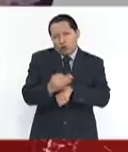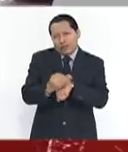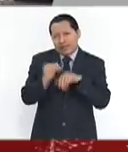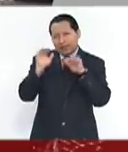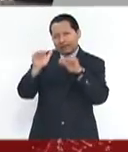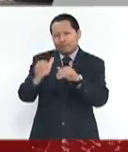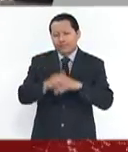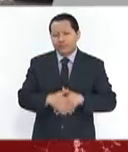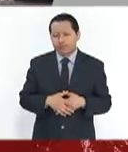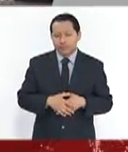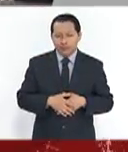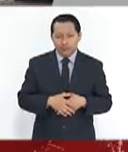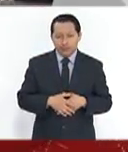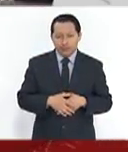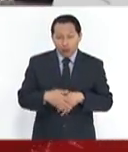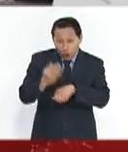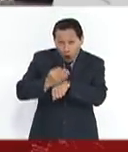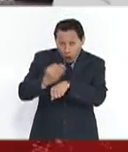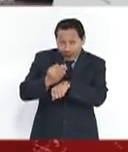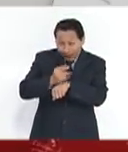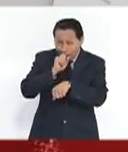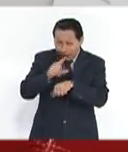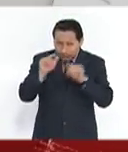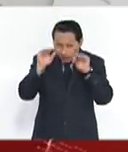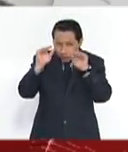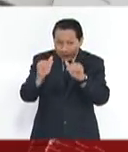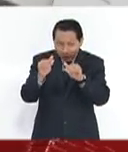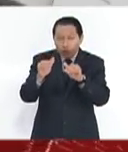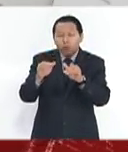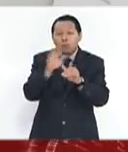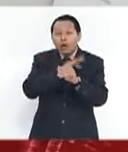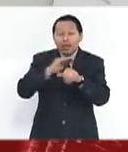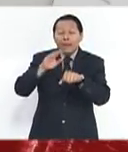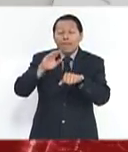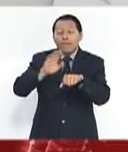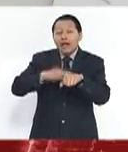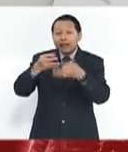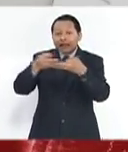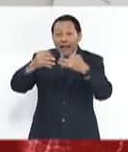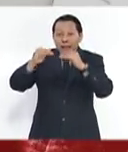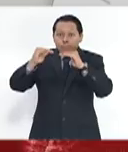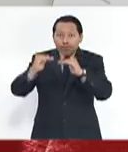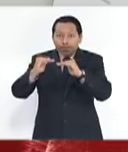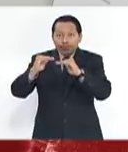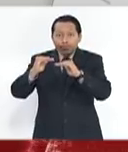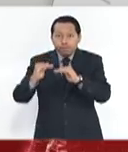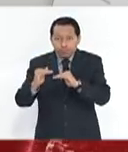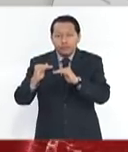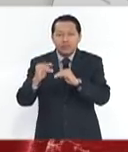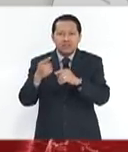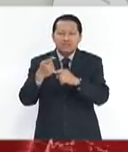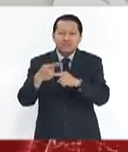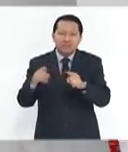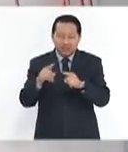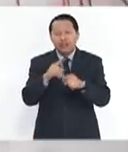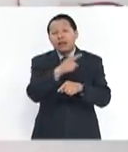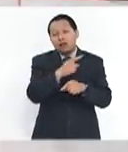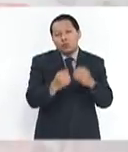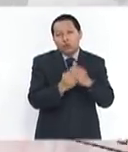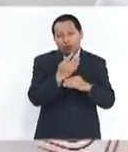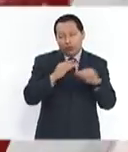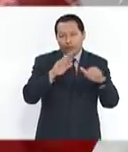terminal. Se hunde más donde está el aeropuerto de hoy que donde se está construyendo el nuevo. El doble de hundimiento.